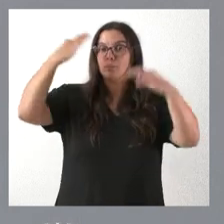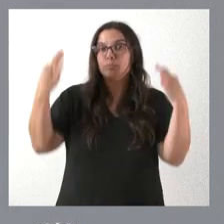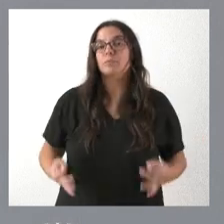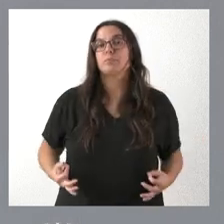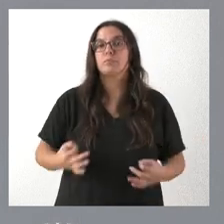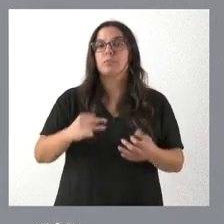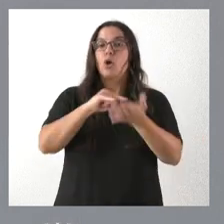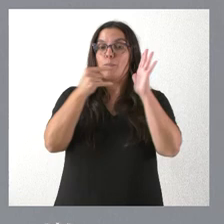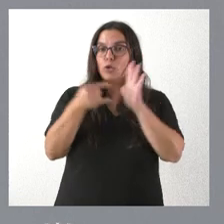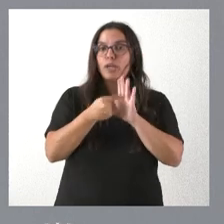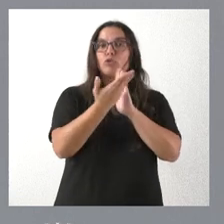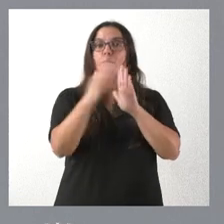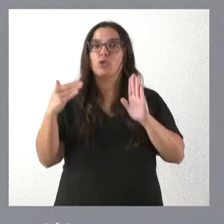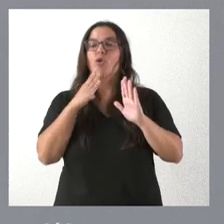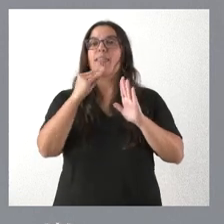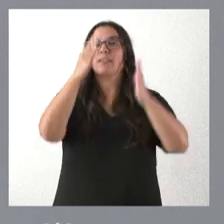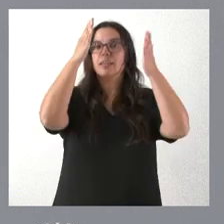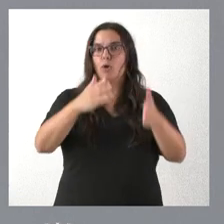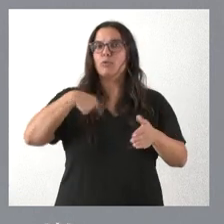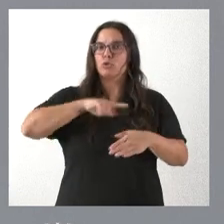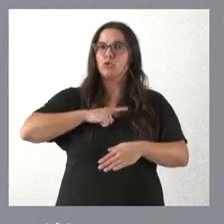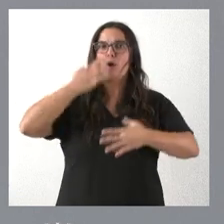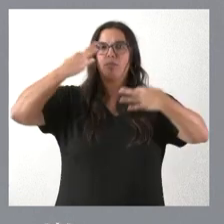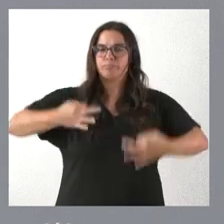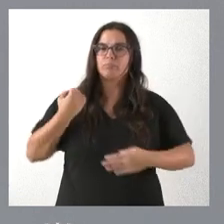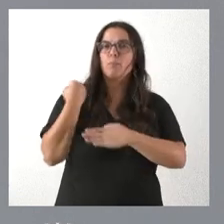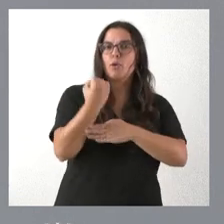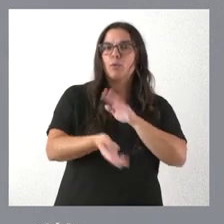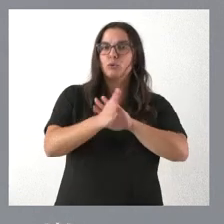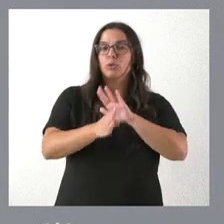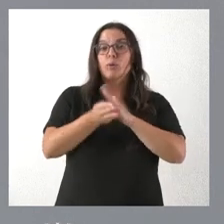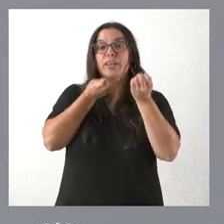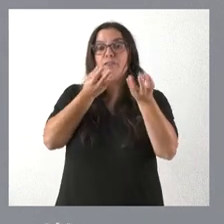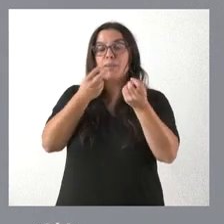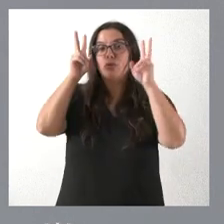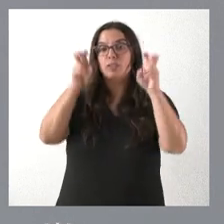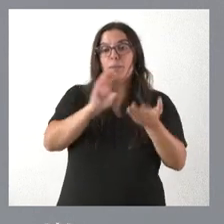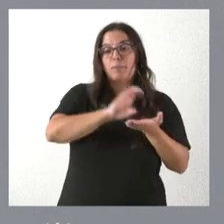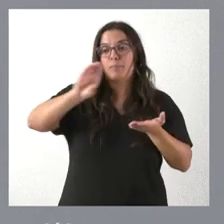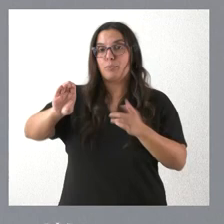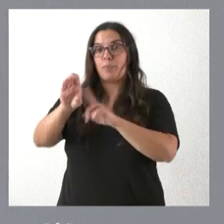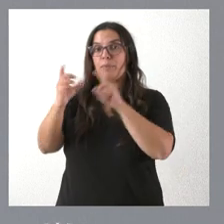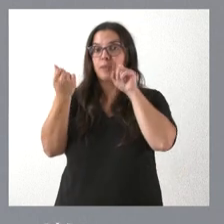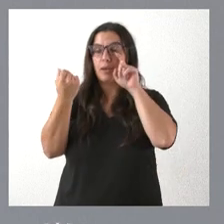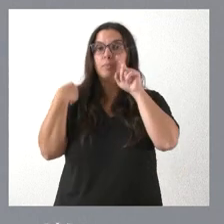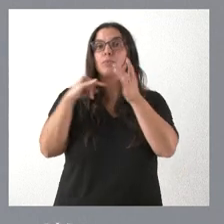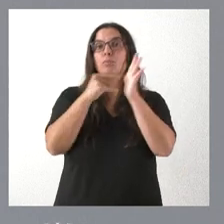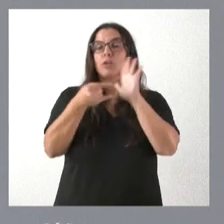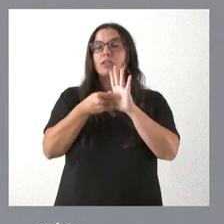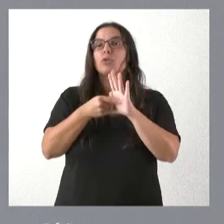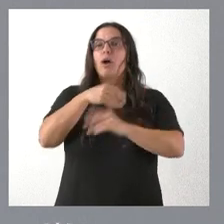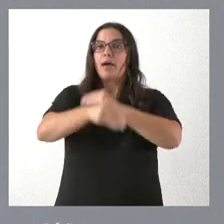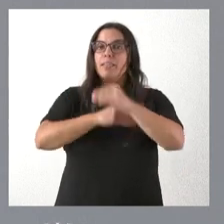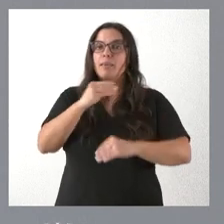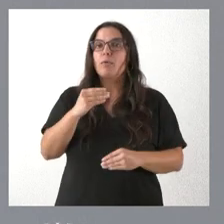en el proyecto de las edades del hombre que lo vamos a ir apoyando y que cualquier información sobre la aportación de la junta de Castilla y león al proyecto de las edades